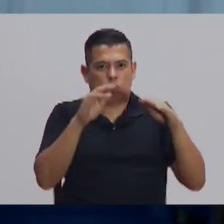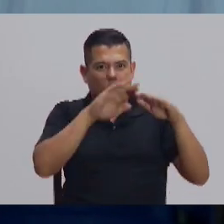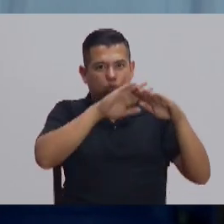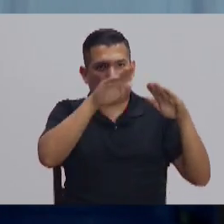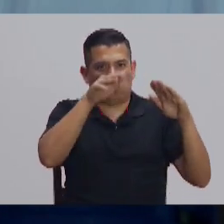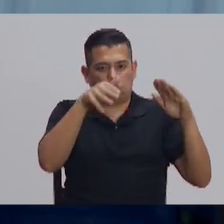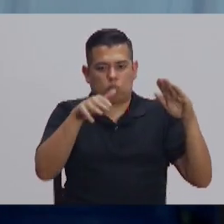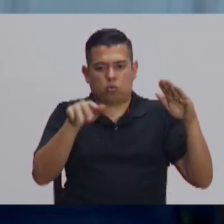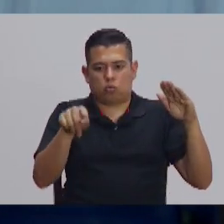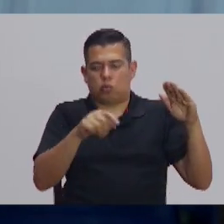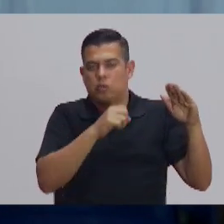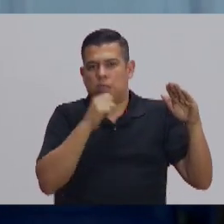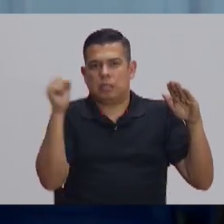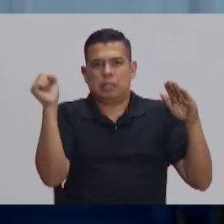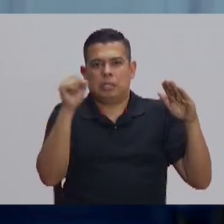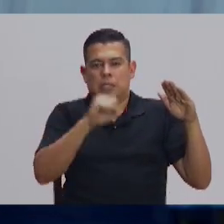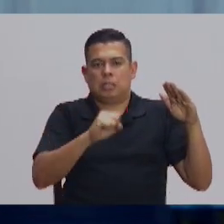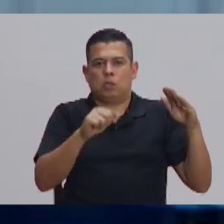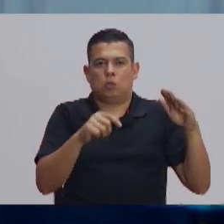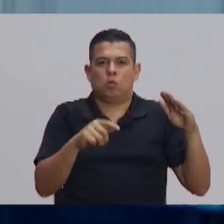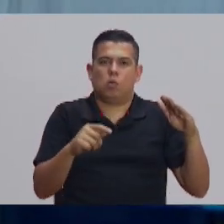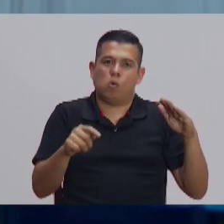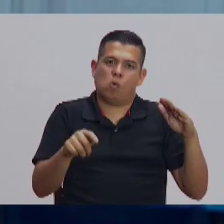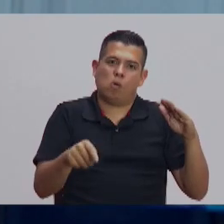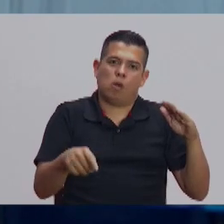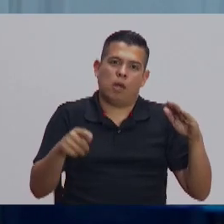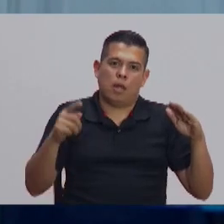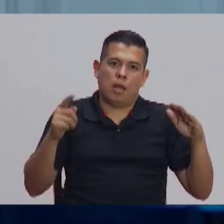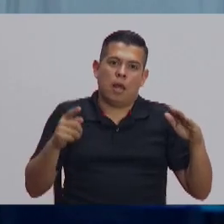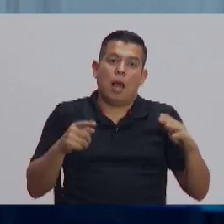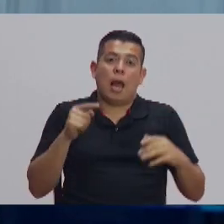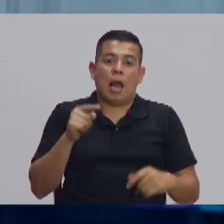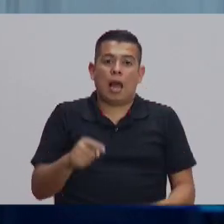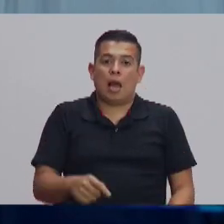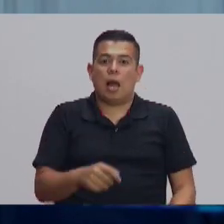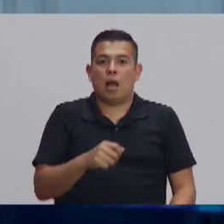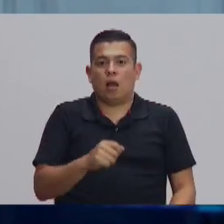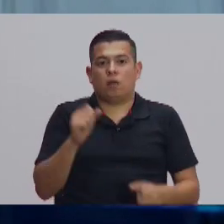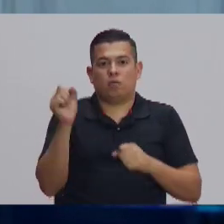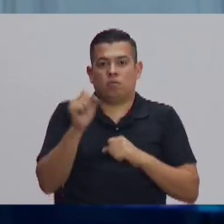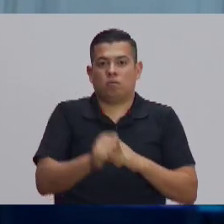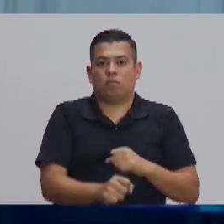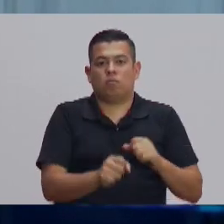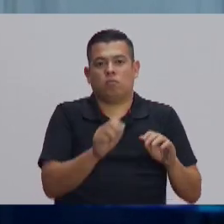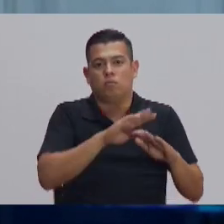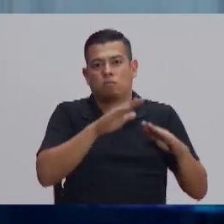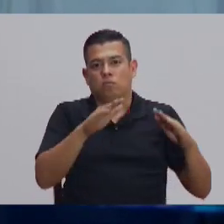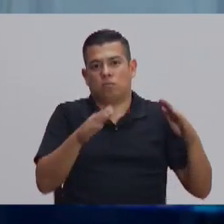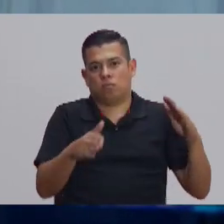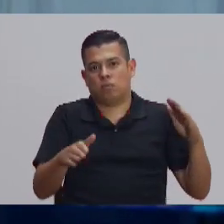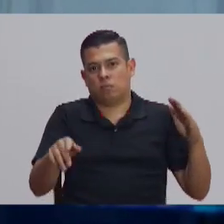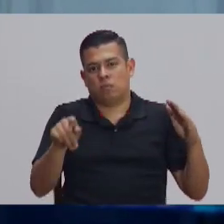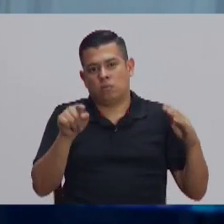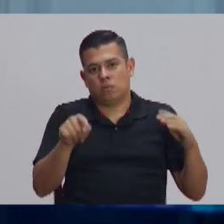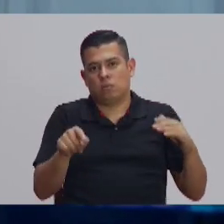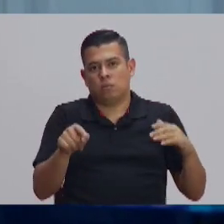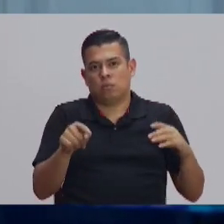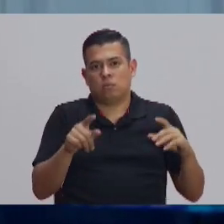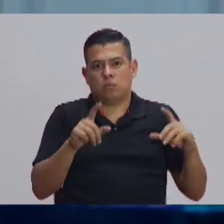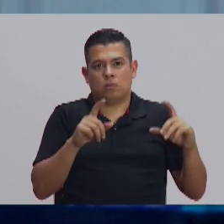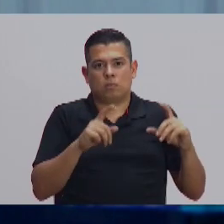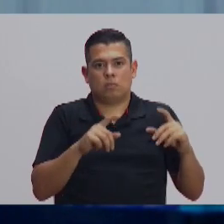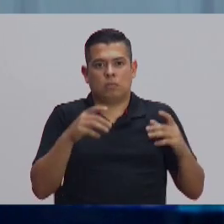por lo cual oye después del fracaso los derrotaron en la bajada por lo cual el